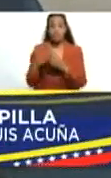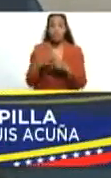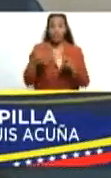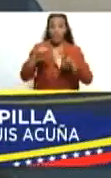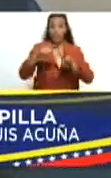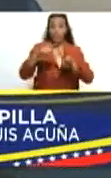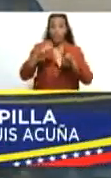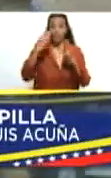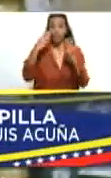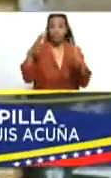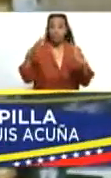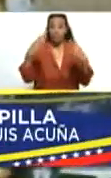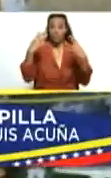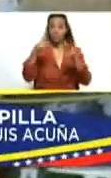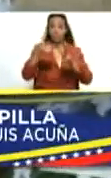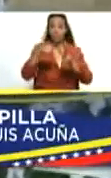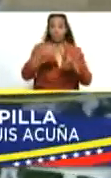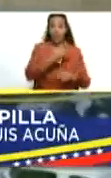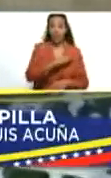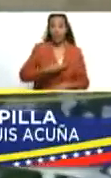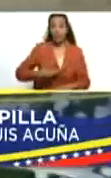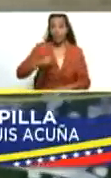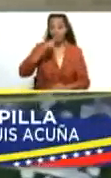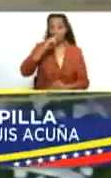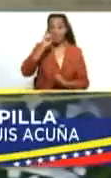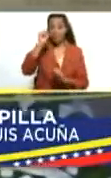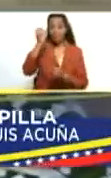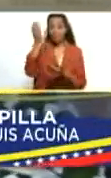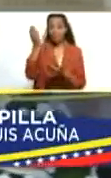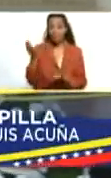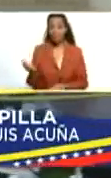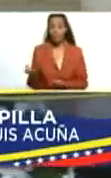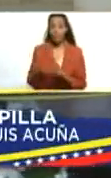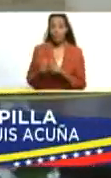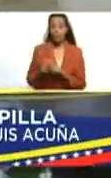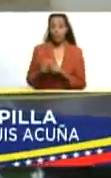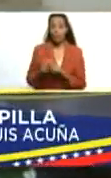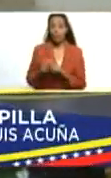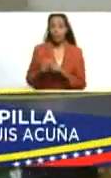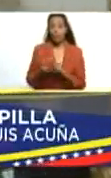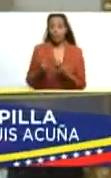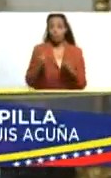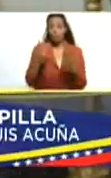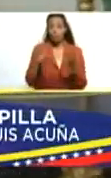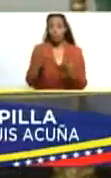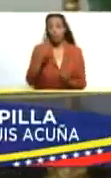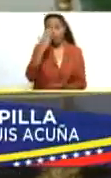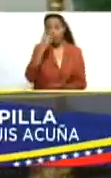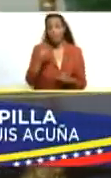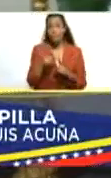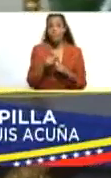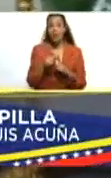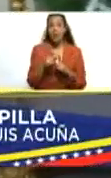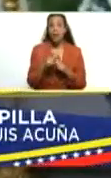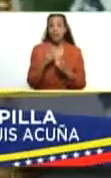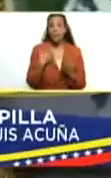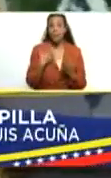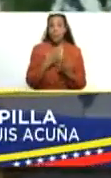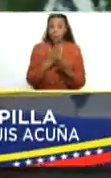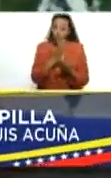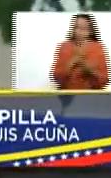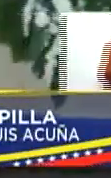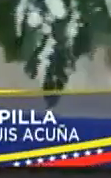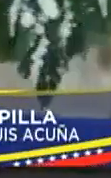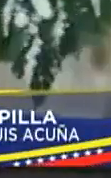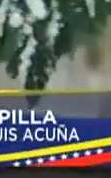con toda la audiencia. El presidente de la República, Nicolás Maduro, transmite sus palabras de